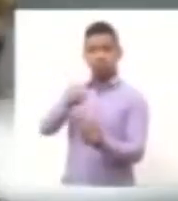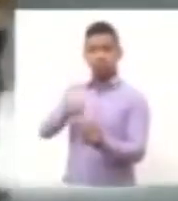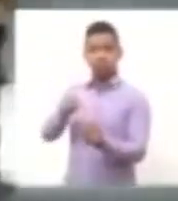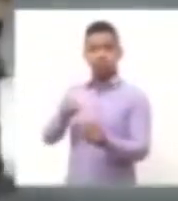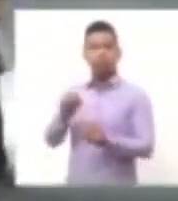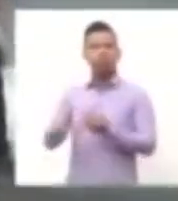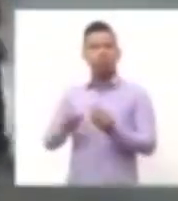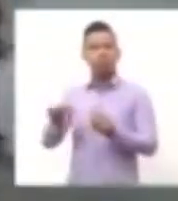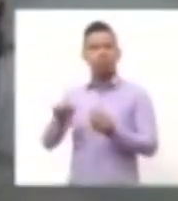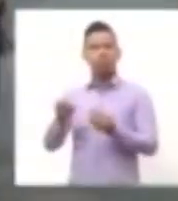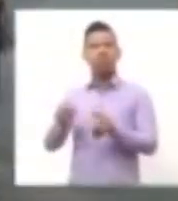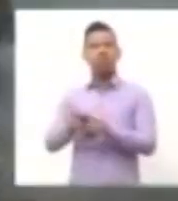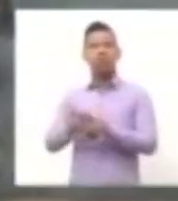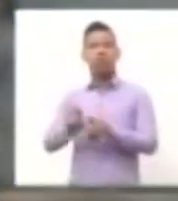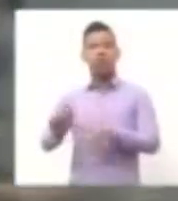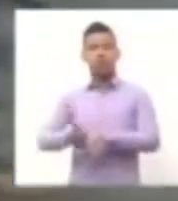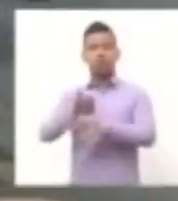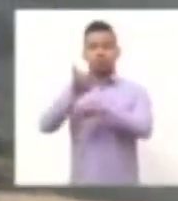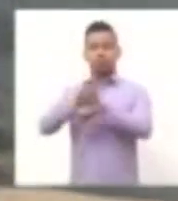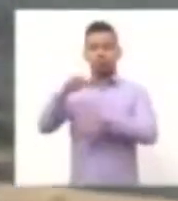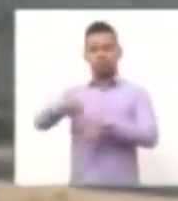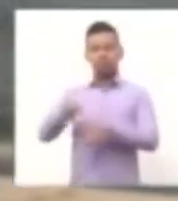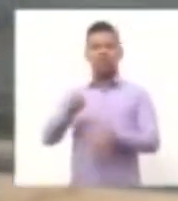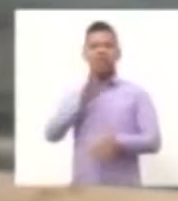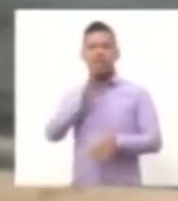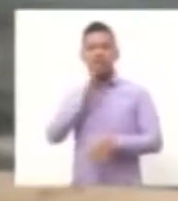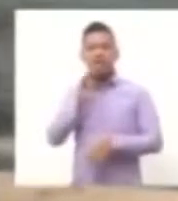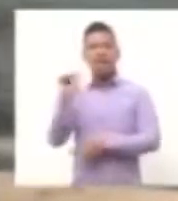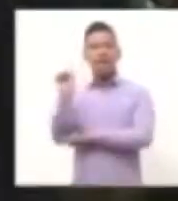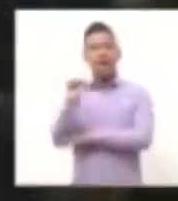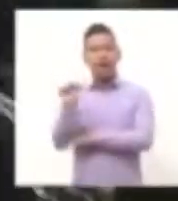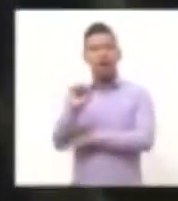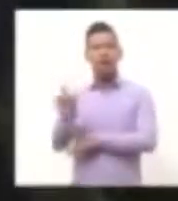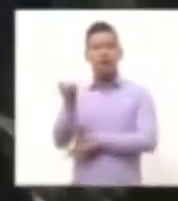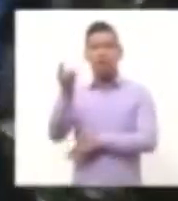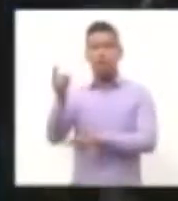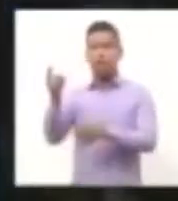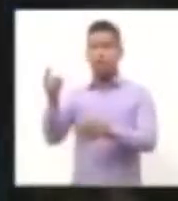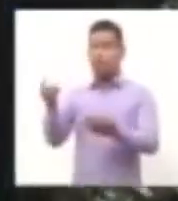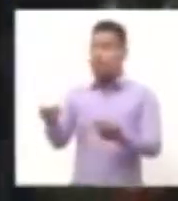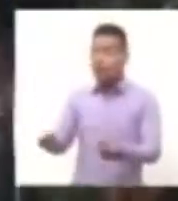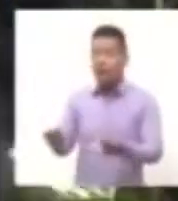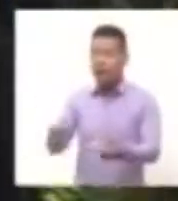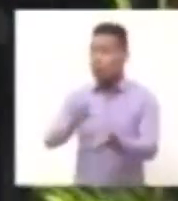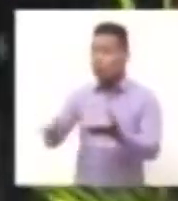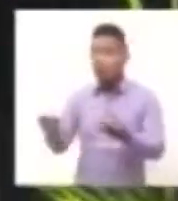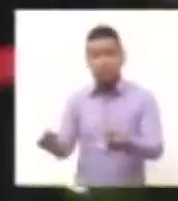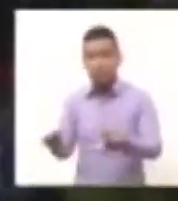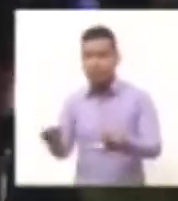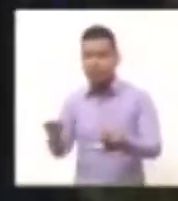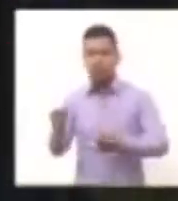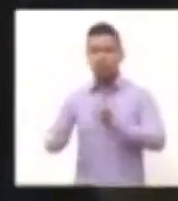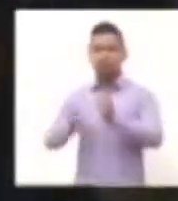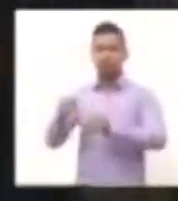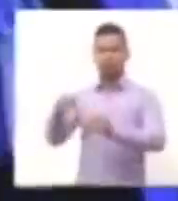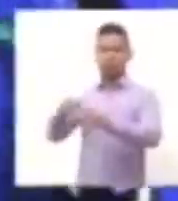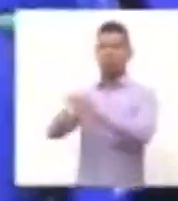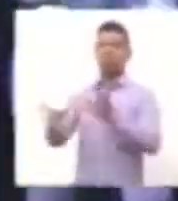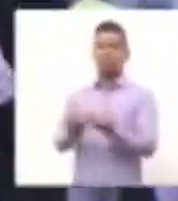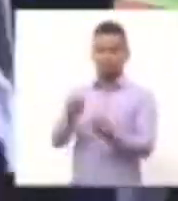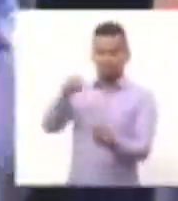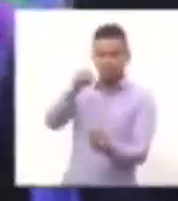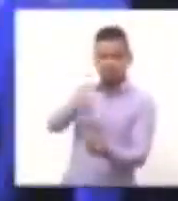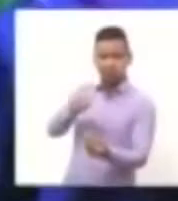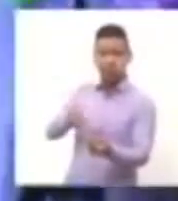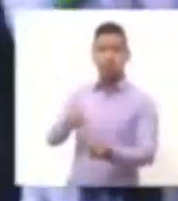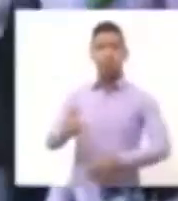Sucre, del que hacen parte organismos de socorro, quienes monitorearán cada uno de los eventos a realizarse en el marco de estas festividades. Las